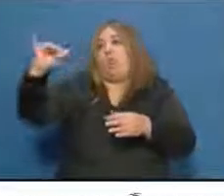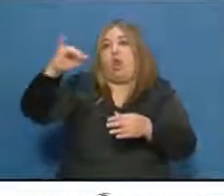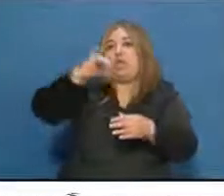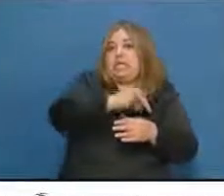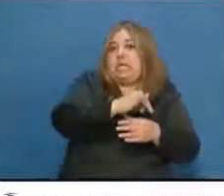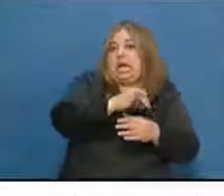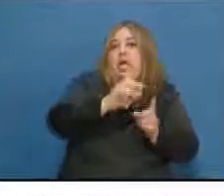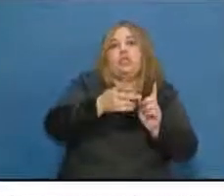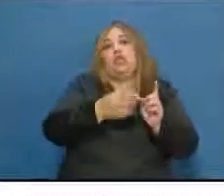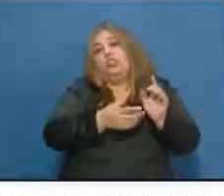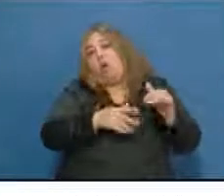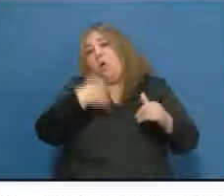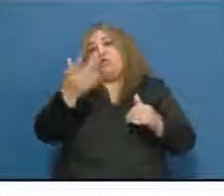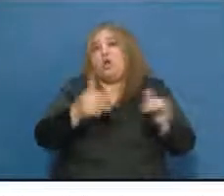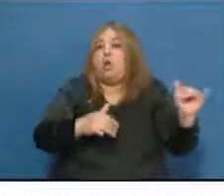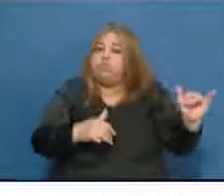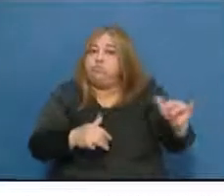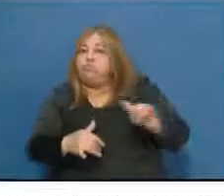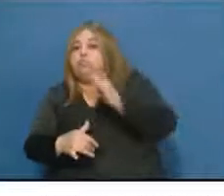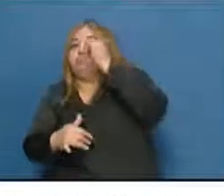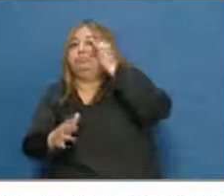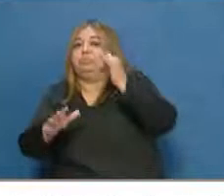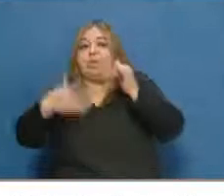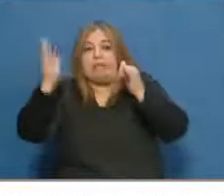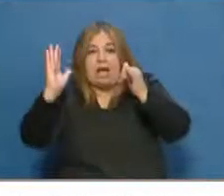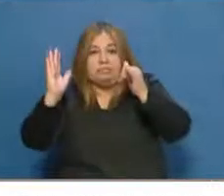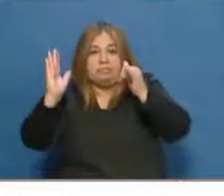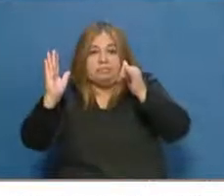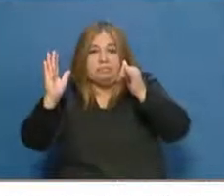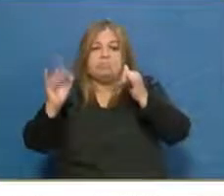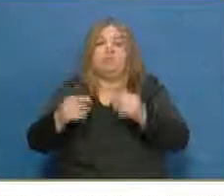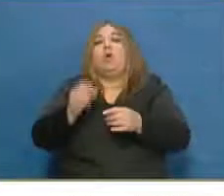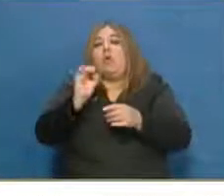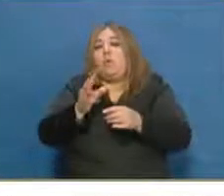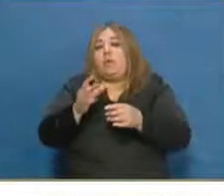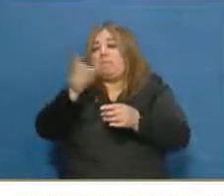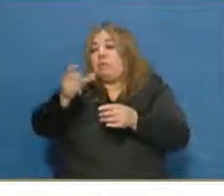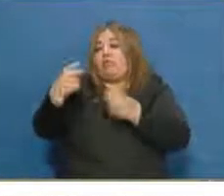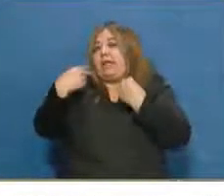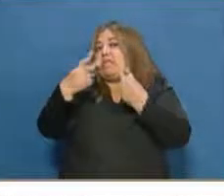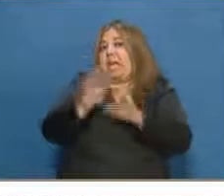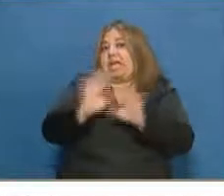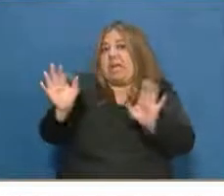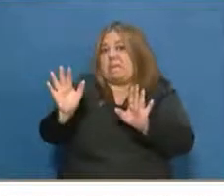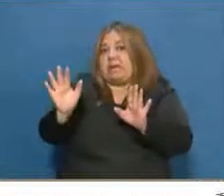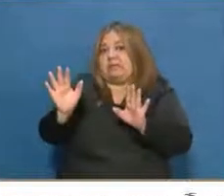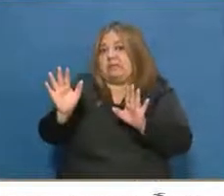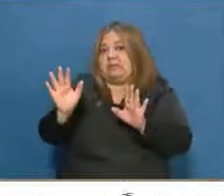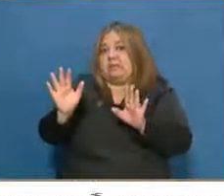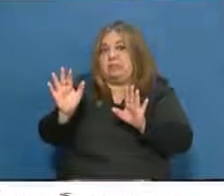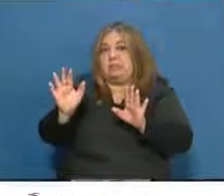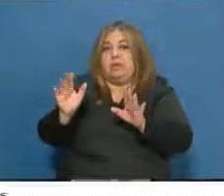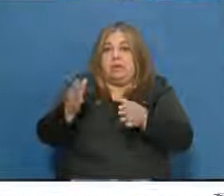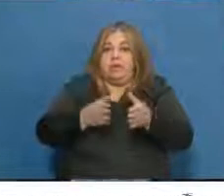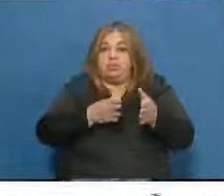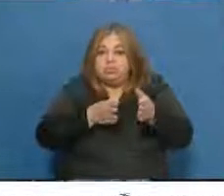mucha gente dentro, solamente el personal del aeropuerto y los pasajeros que estén haciendo la fila para hacer el preembarque, aquellos que están por ir, y aquellos que están llegando